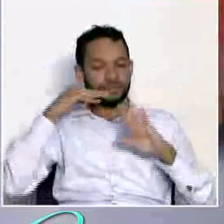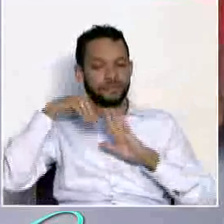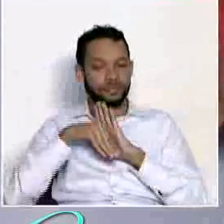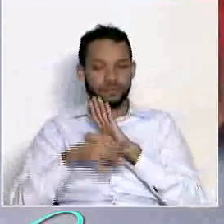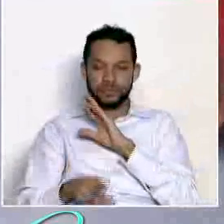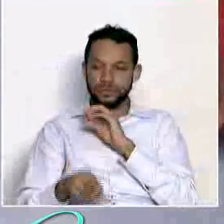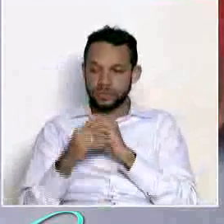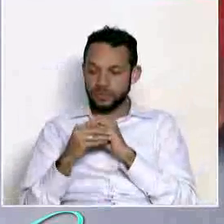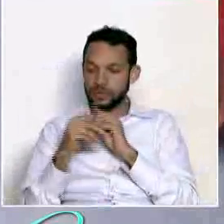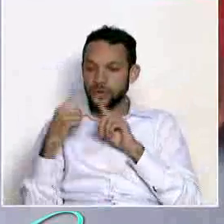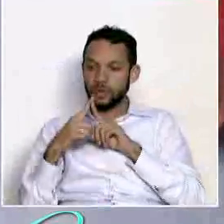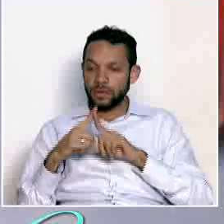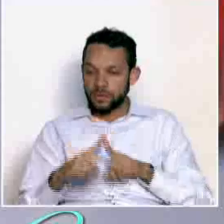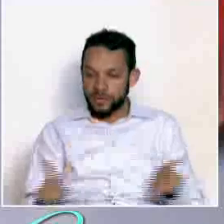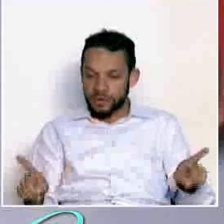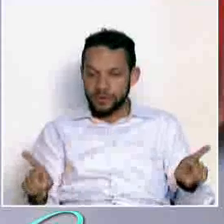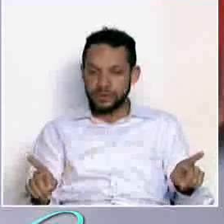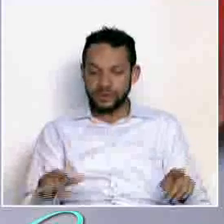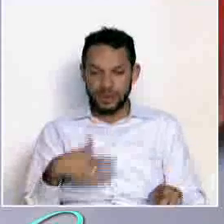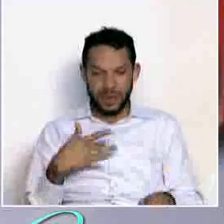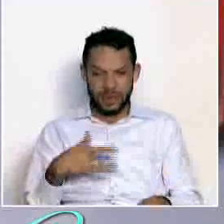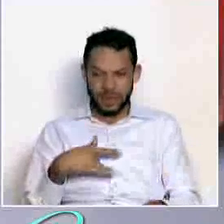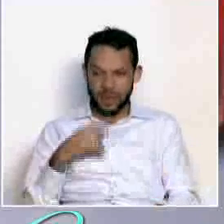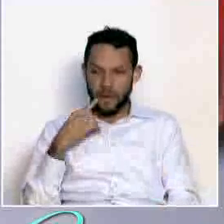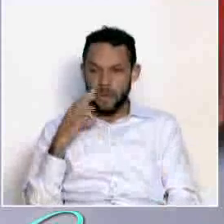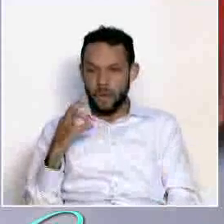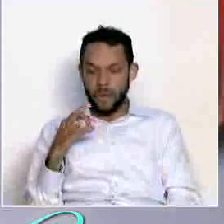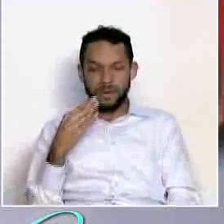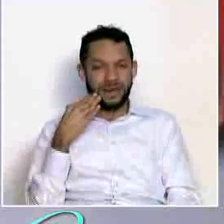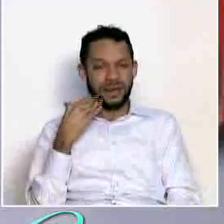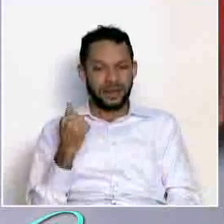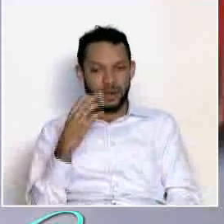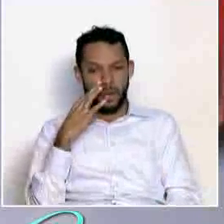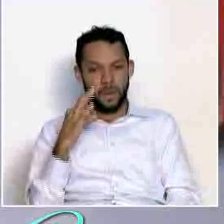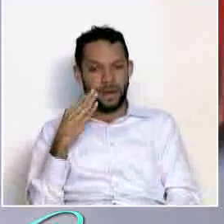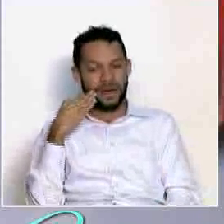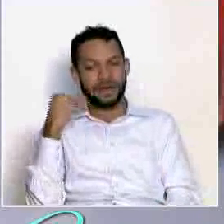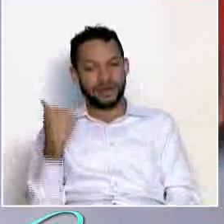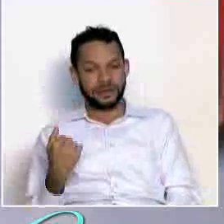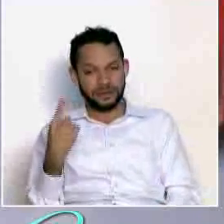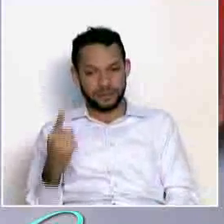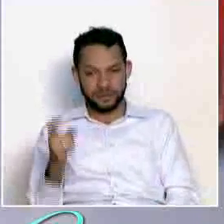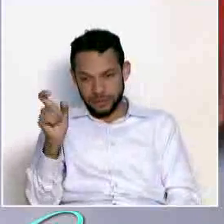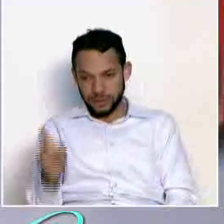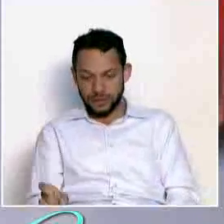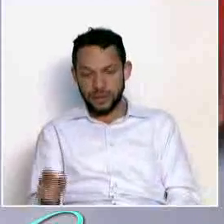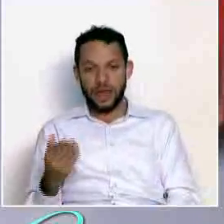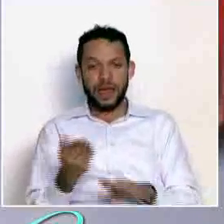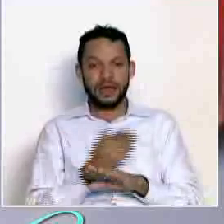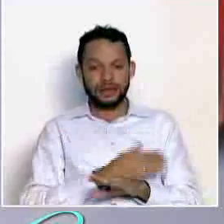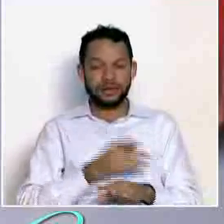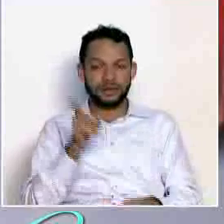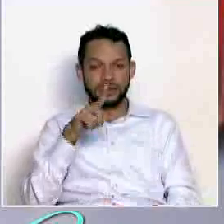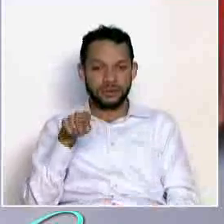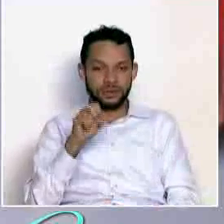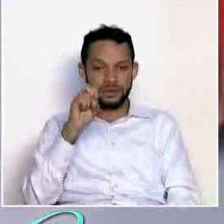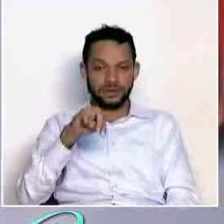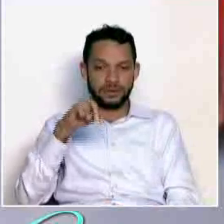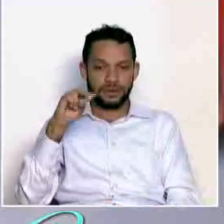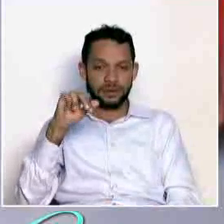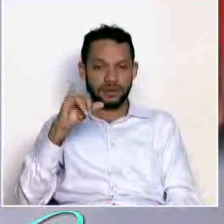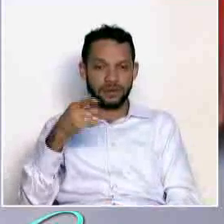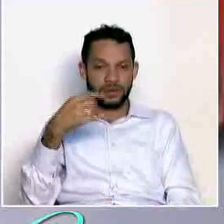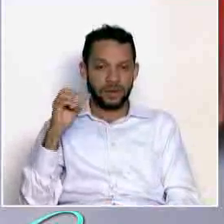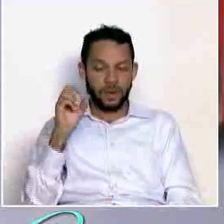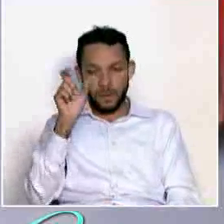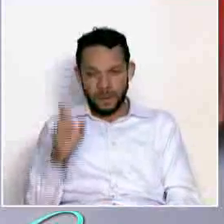No existe diferencia de mayor sensibilidad entre el hombre y la mujer. Como decía Santiago, basta solo que la